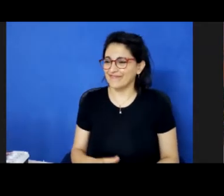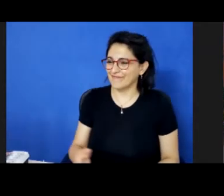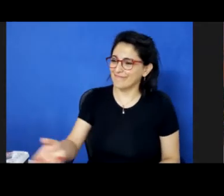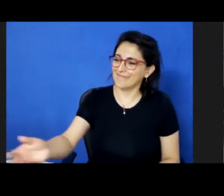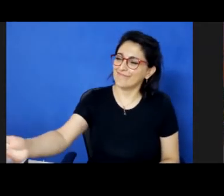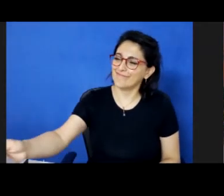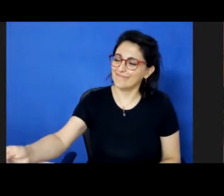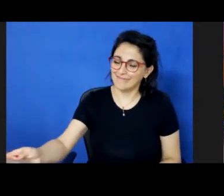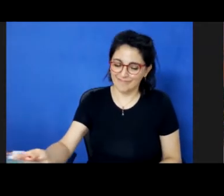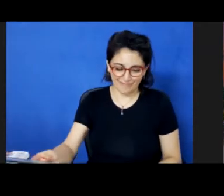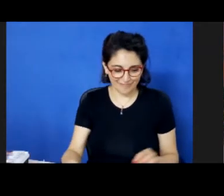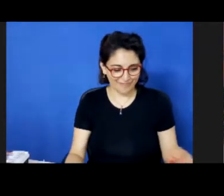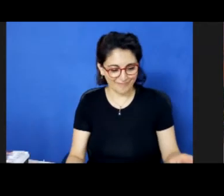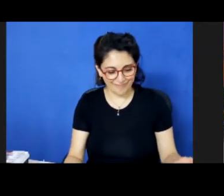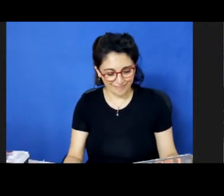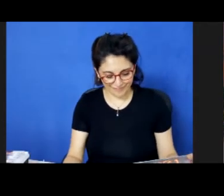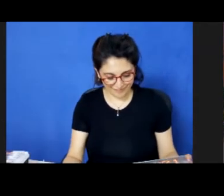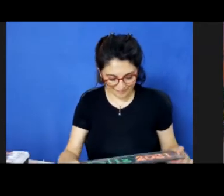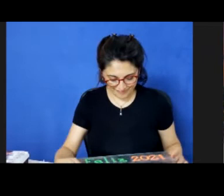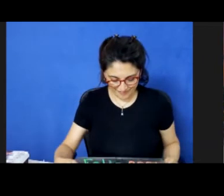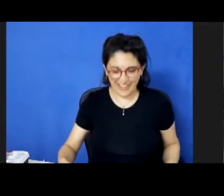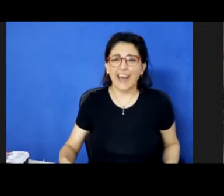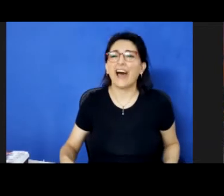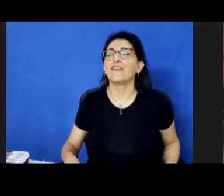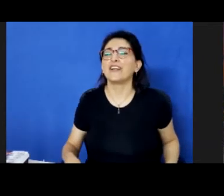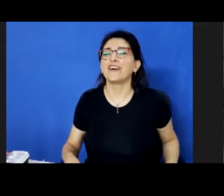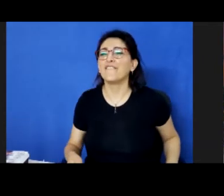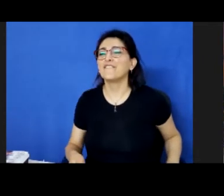Levanto mi copa con agua mineral.